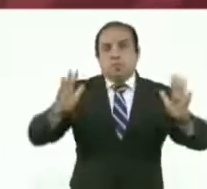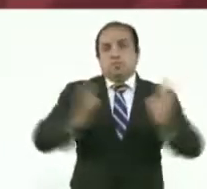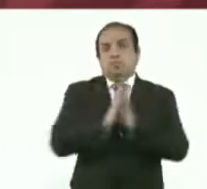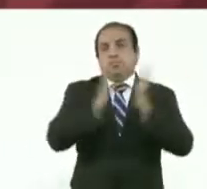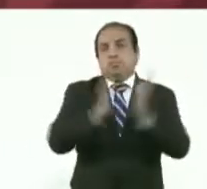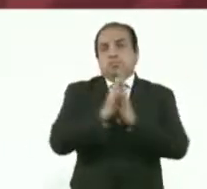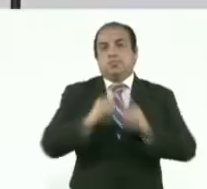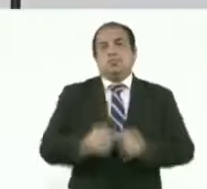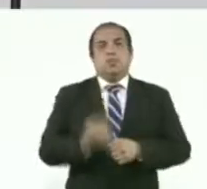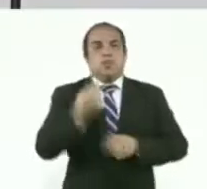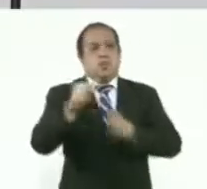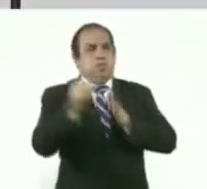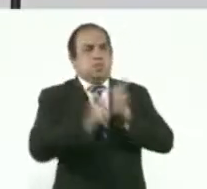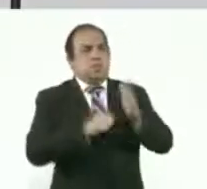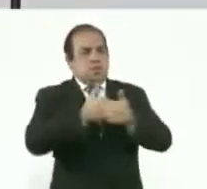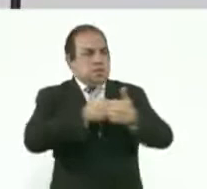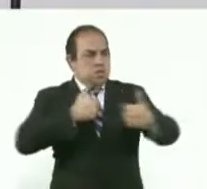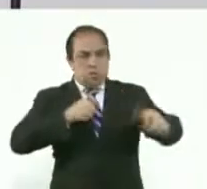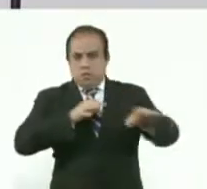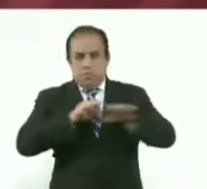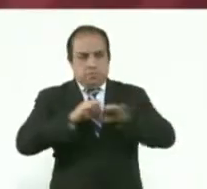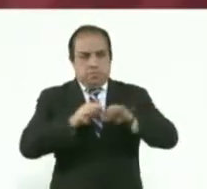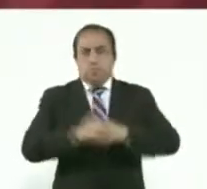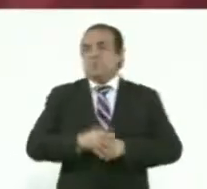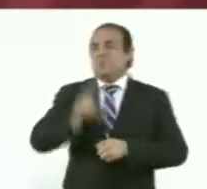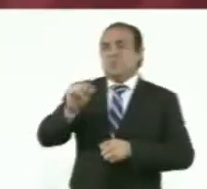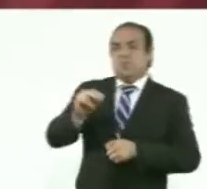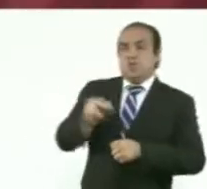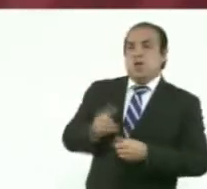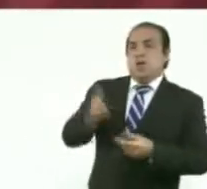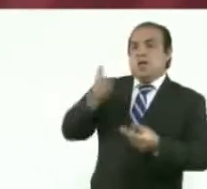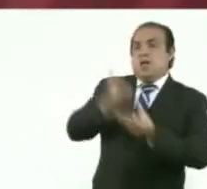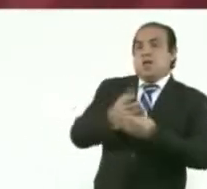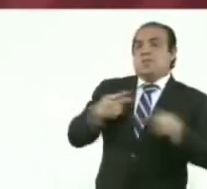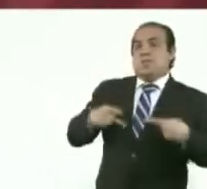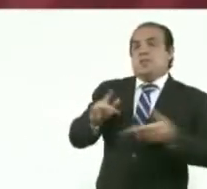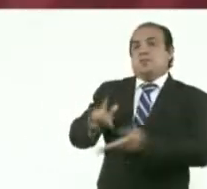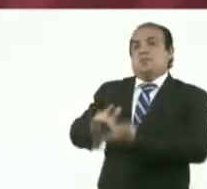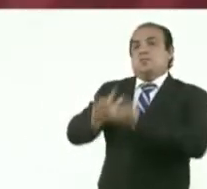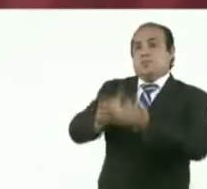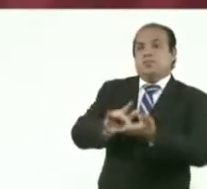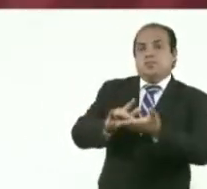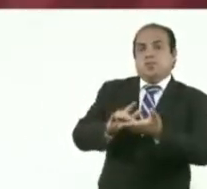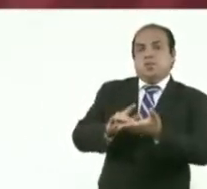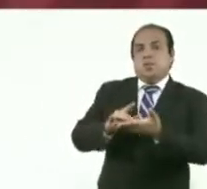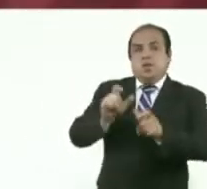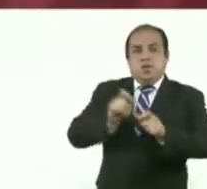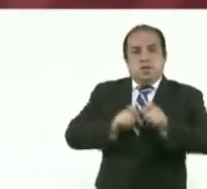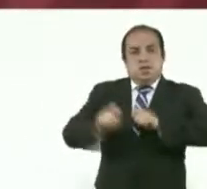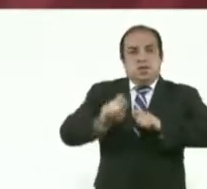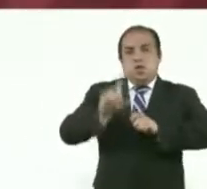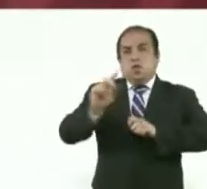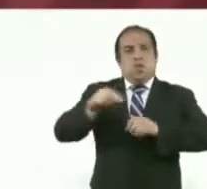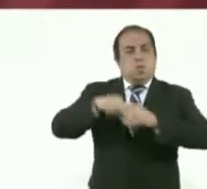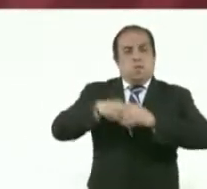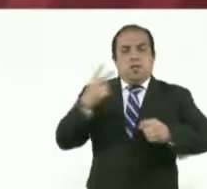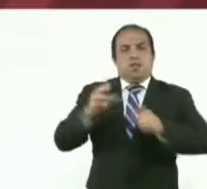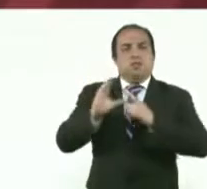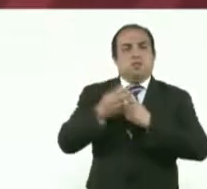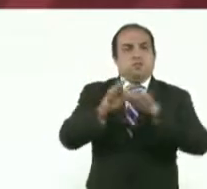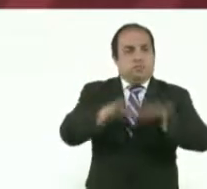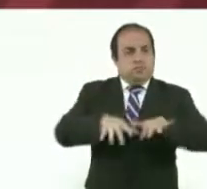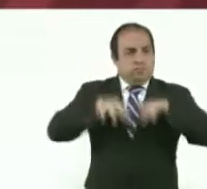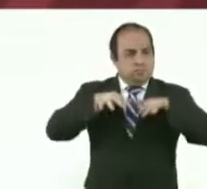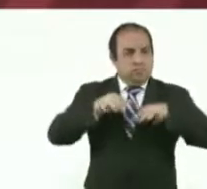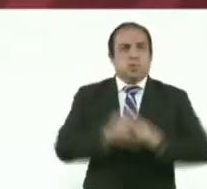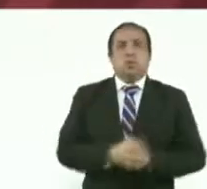participativa. ¿En un mes no se retrasa todo el trabajo, doctora? No, porque entran los suplentes, no es que se va a quedar vacía el Congreso.